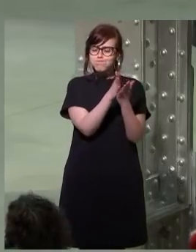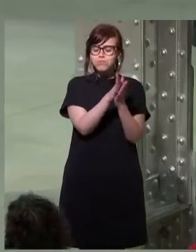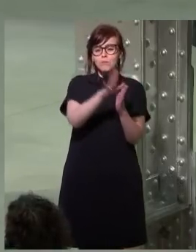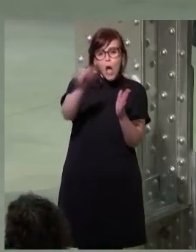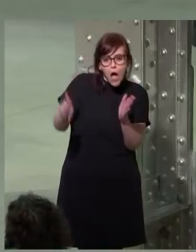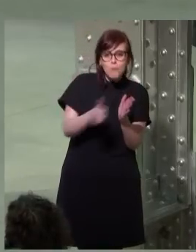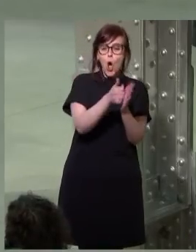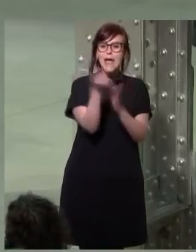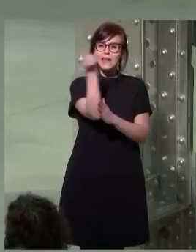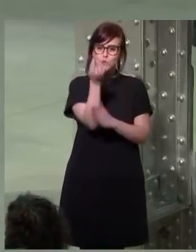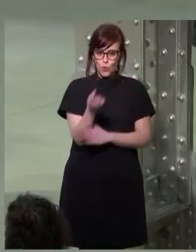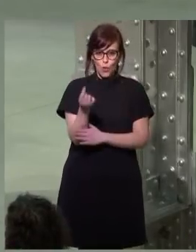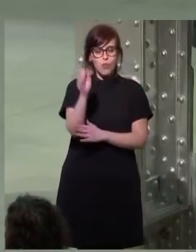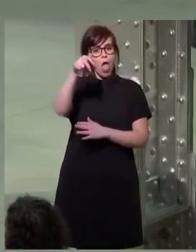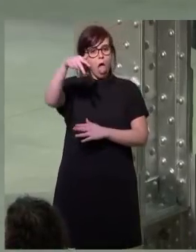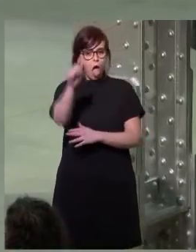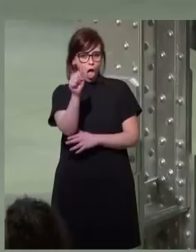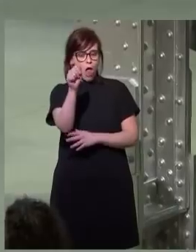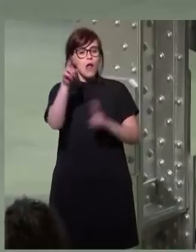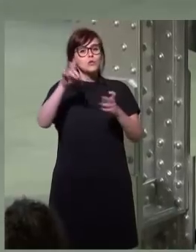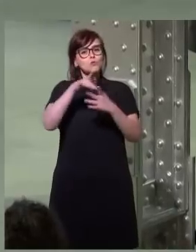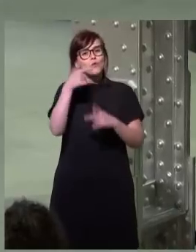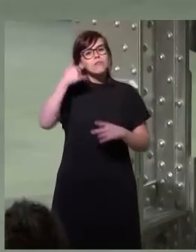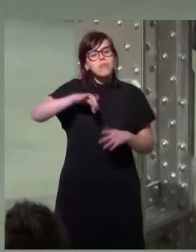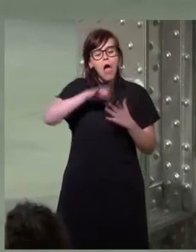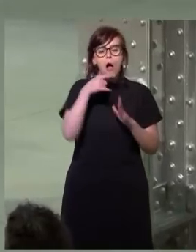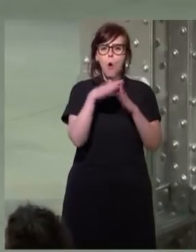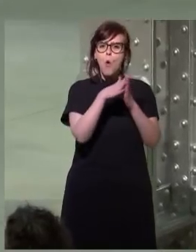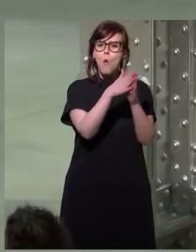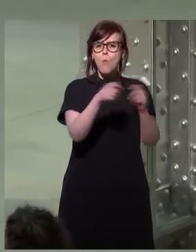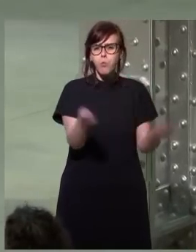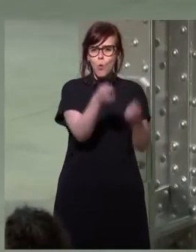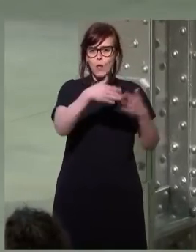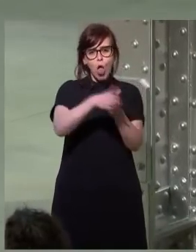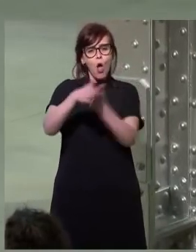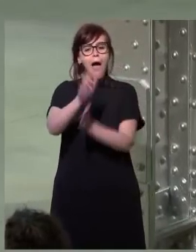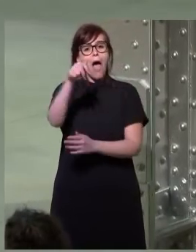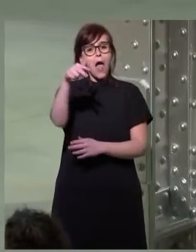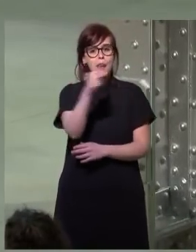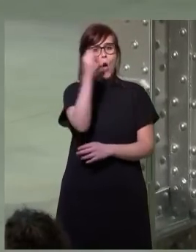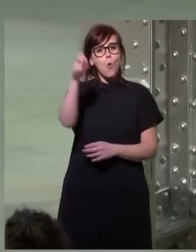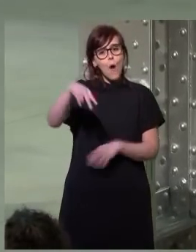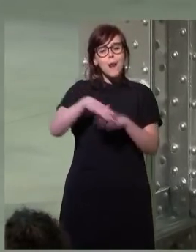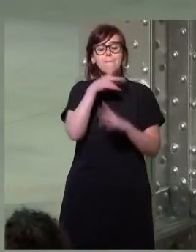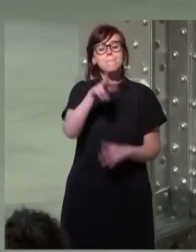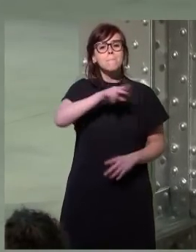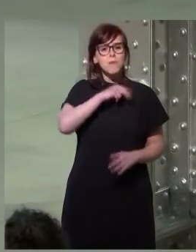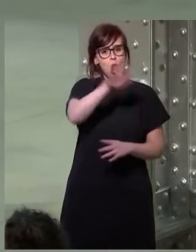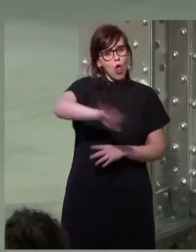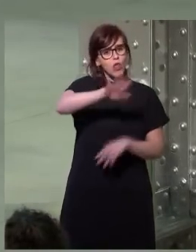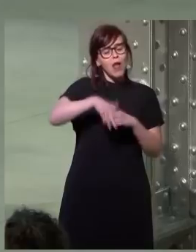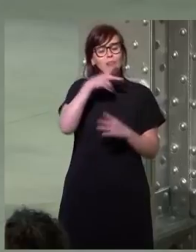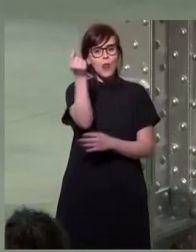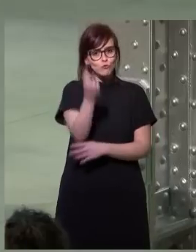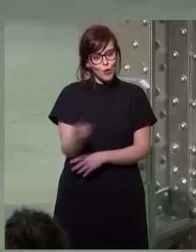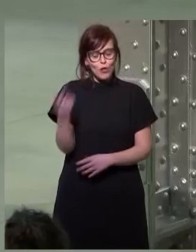de ilustración de Ana Juan, que tiene ya muchos libros también publicados. Ana Juan es Premio Nacional de Ilustración y ha